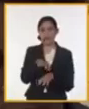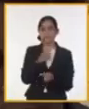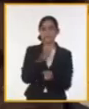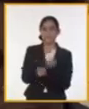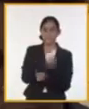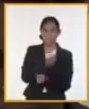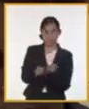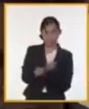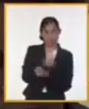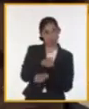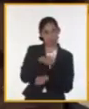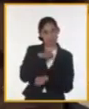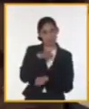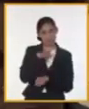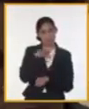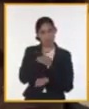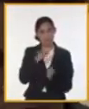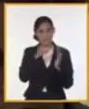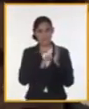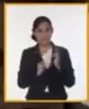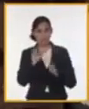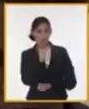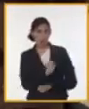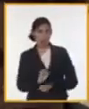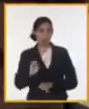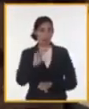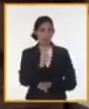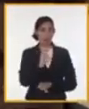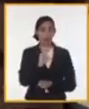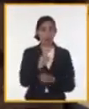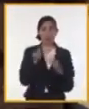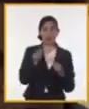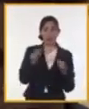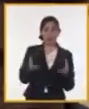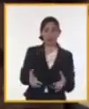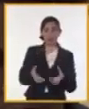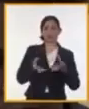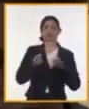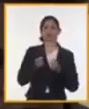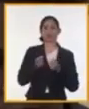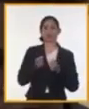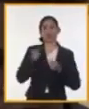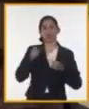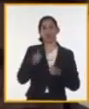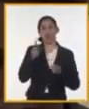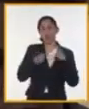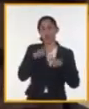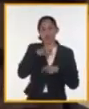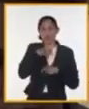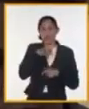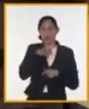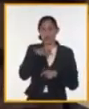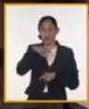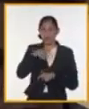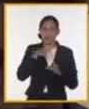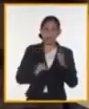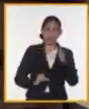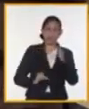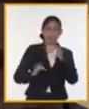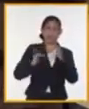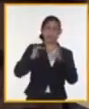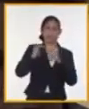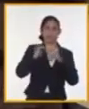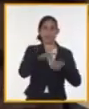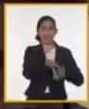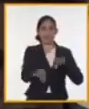decía el compañero Monteagudo, en octubre recuperarla. ¿Con qué? Con los recursos que tenemos. Y va encaminada a que en octubre todas las áreas bajo